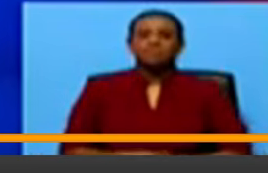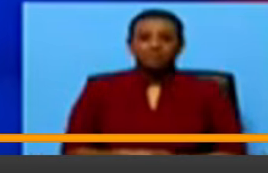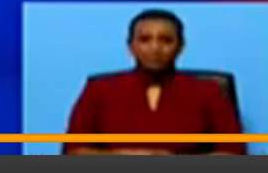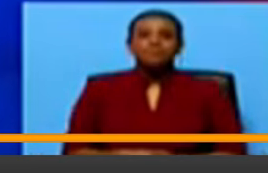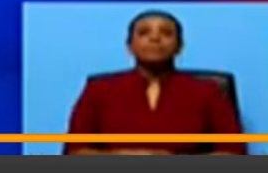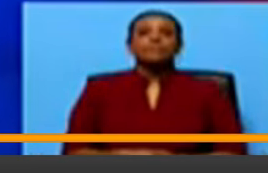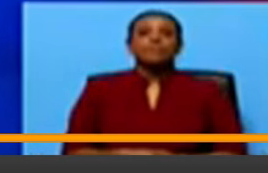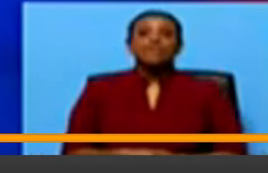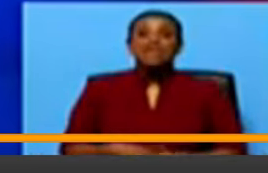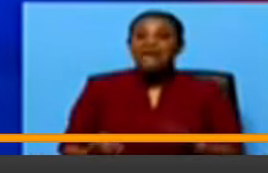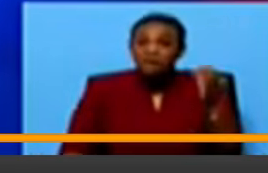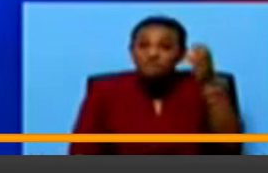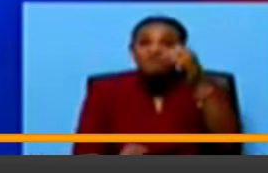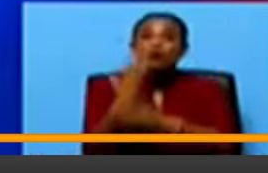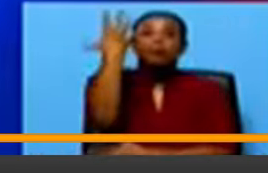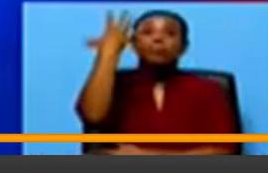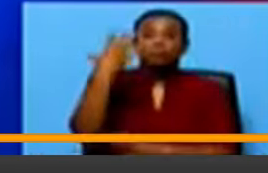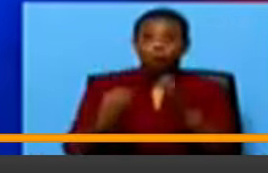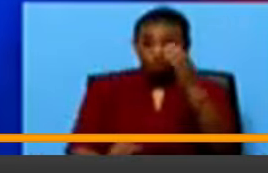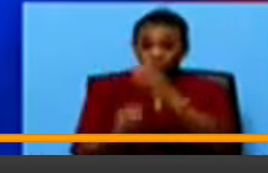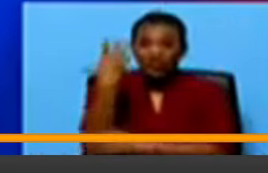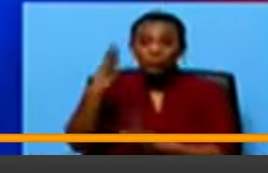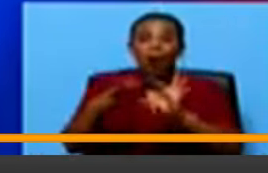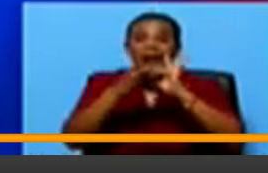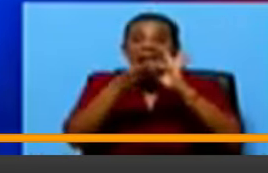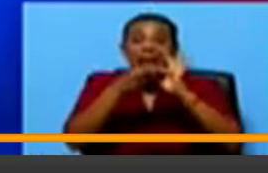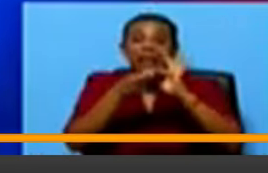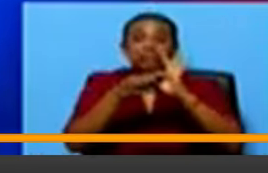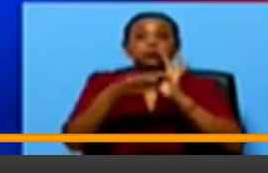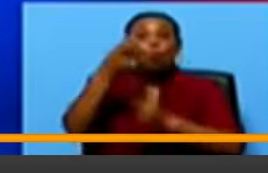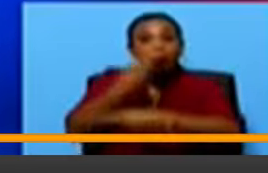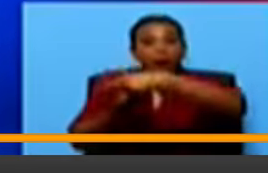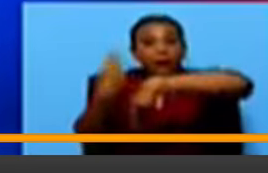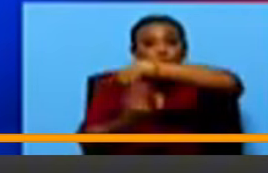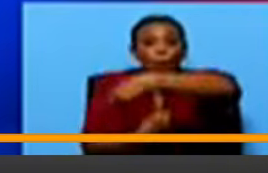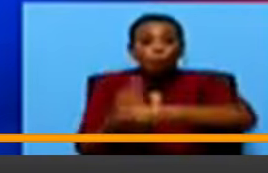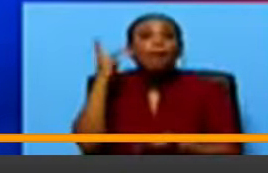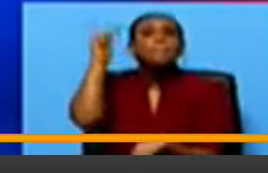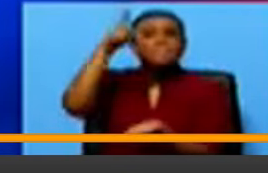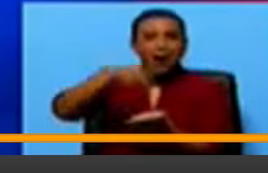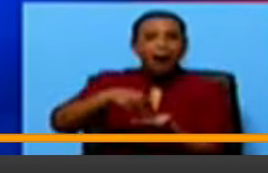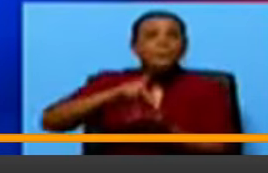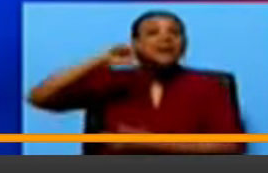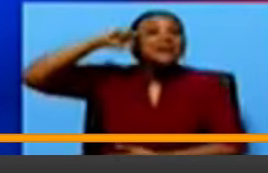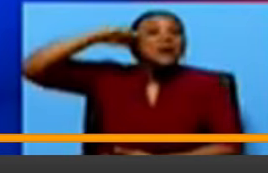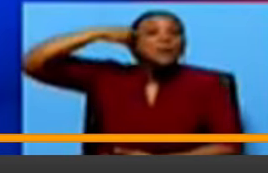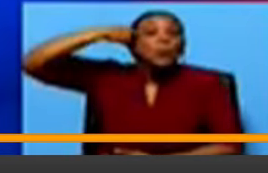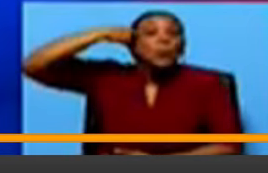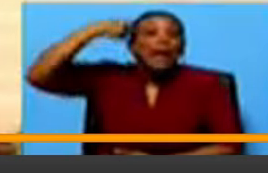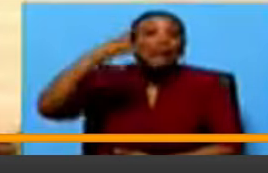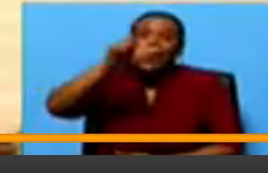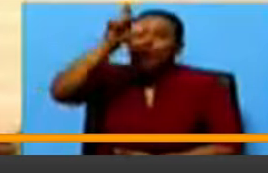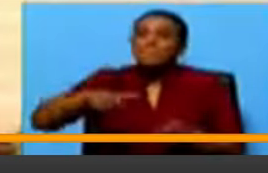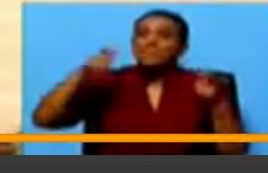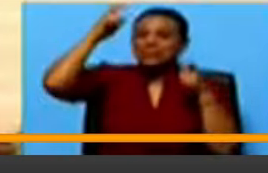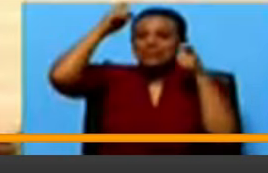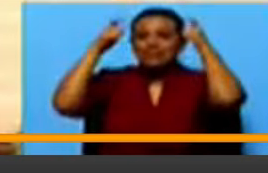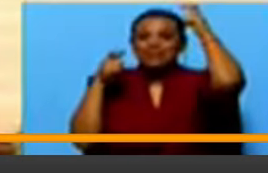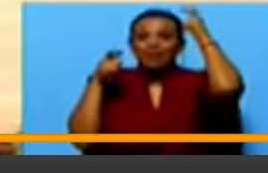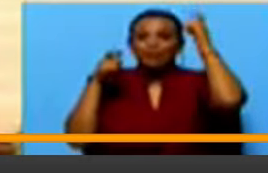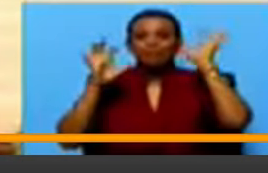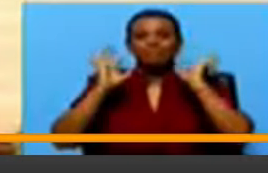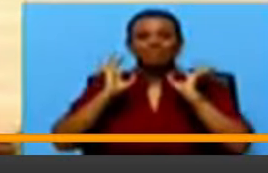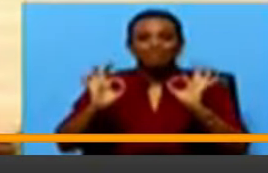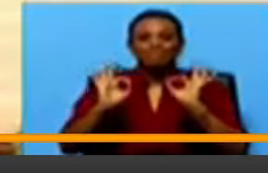Y el fundador de esa agenda está presente aquí porque su legado está vivo, el comandante